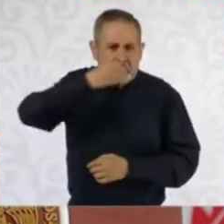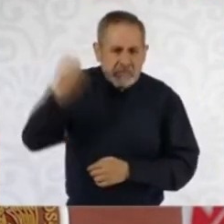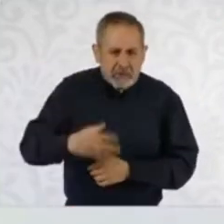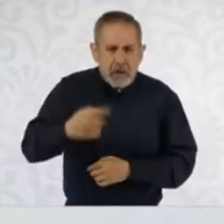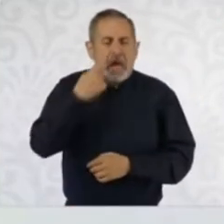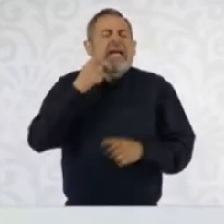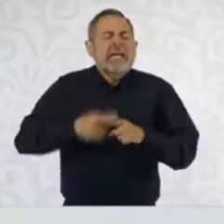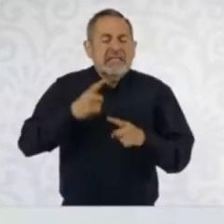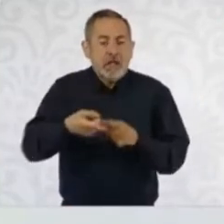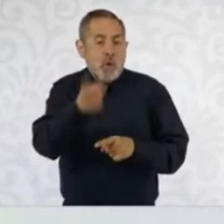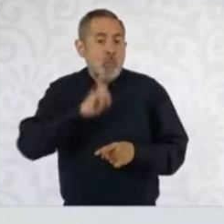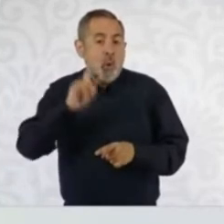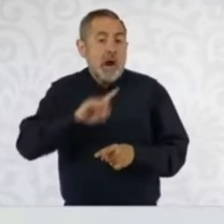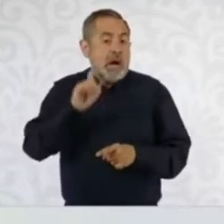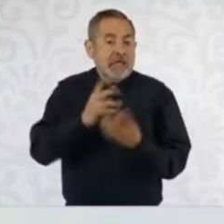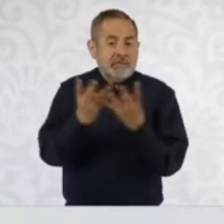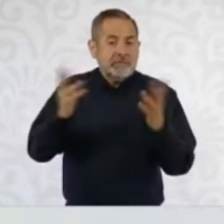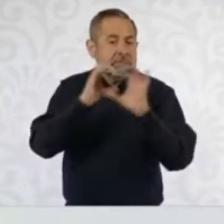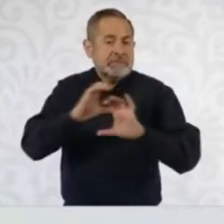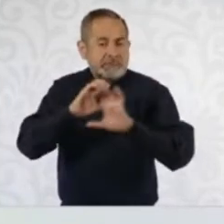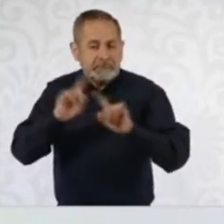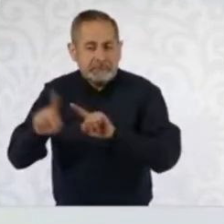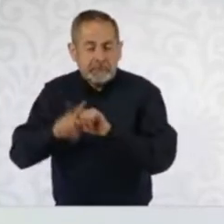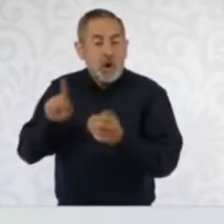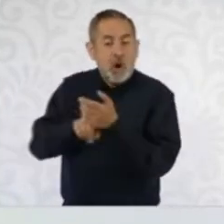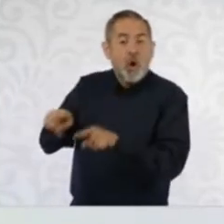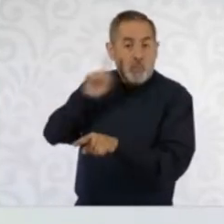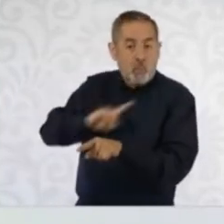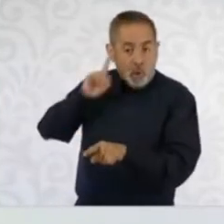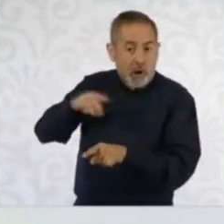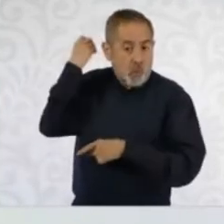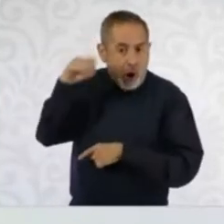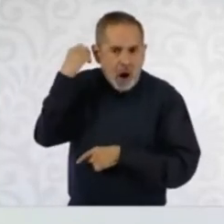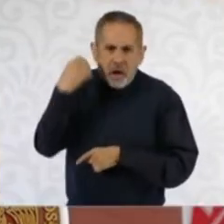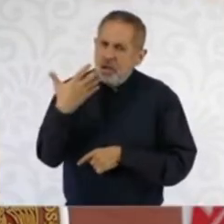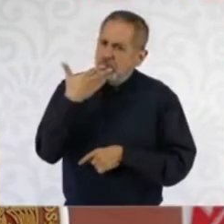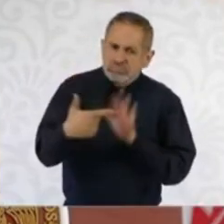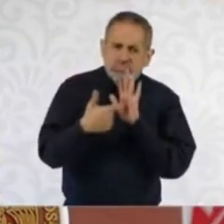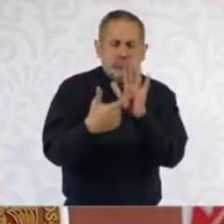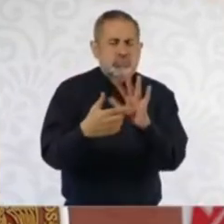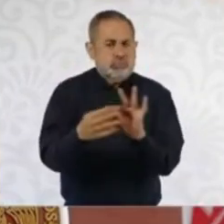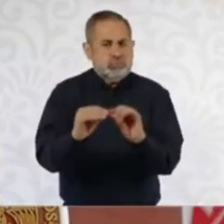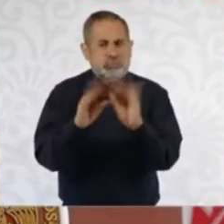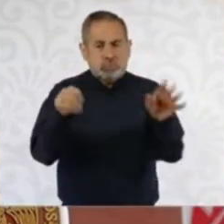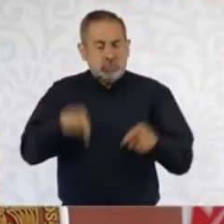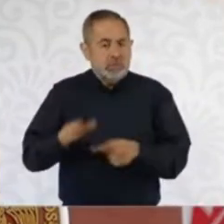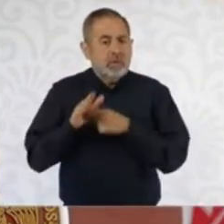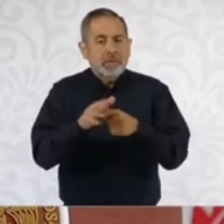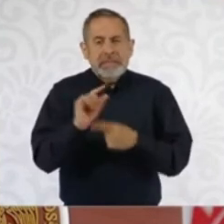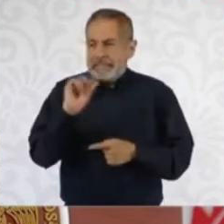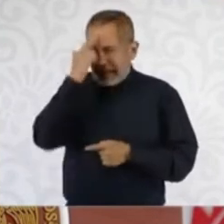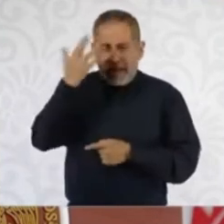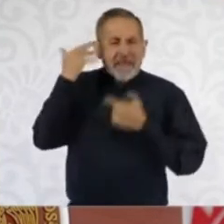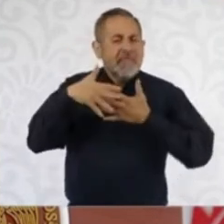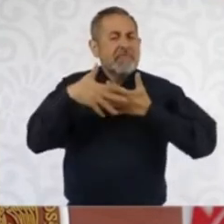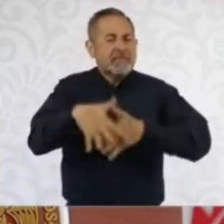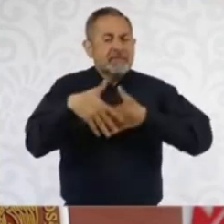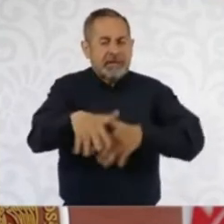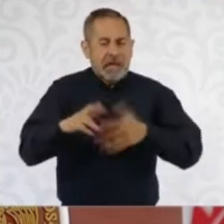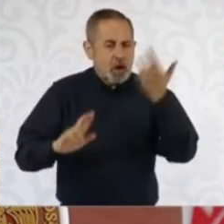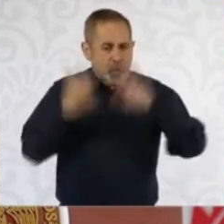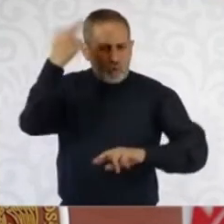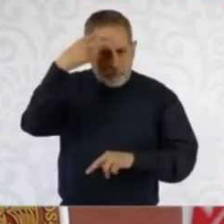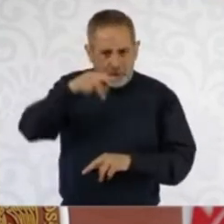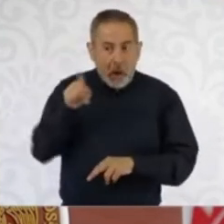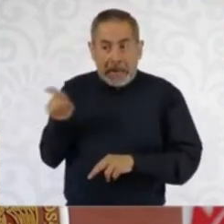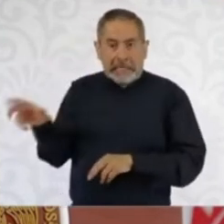Flórido. Desde la Sierra Oaxaqueña, ellas nos acompañaron a exponer su talento aquí durante el desfile de la Revolución Mexicana.